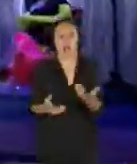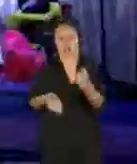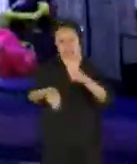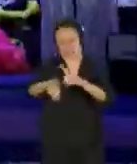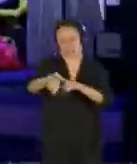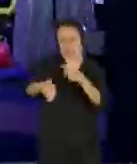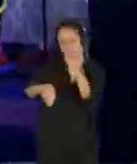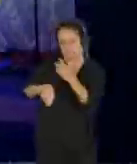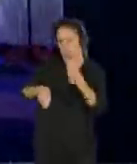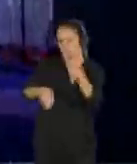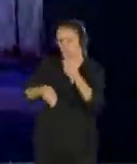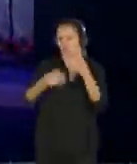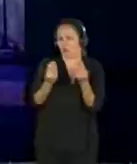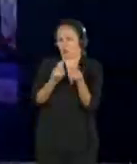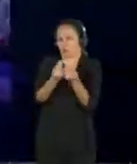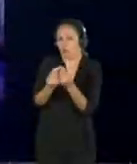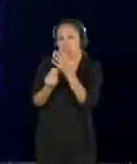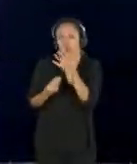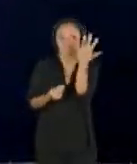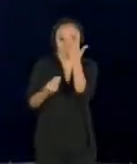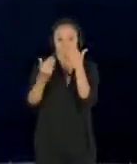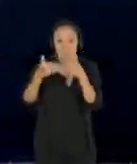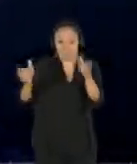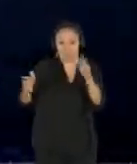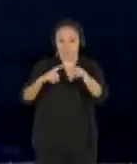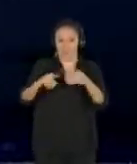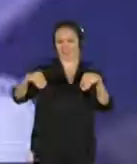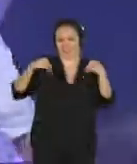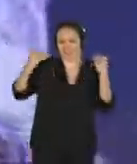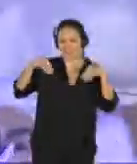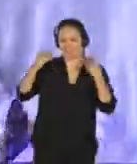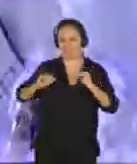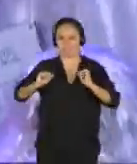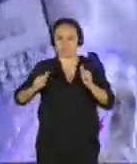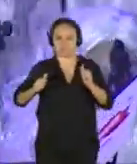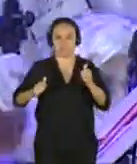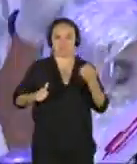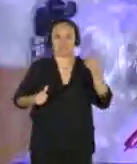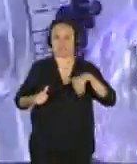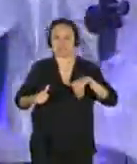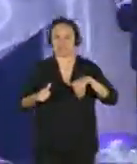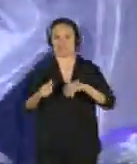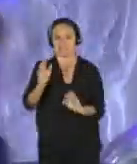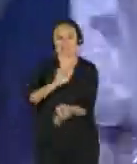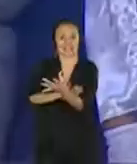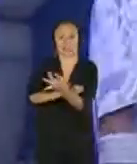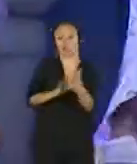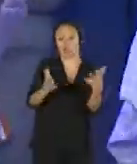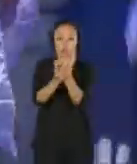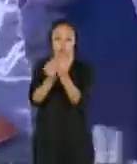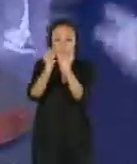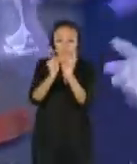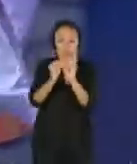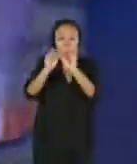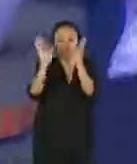rato, que es carnaval y ya comienza el vacilo. Casi todo creado en un mundo imperfecto, para